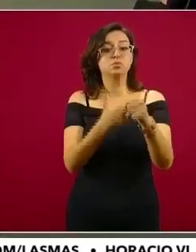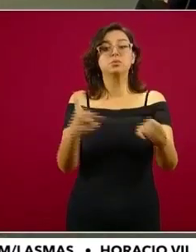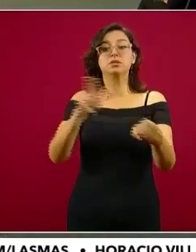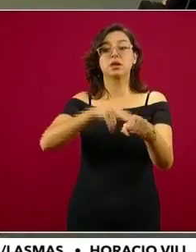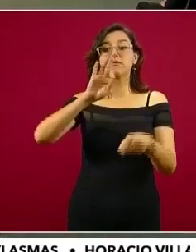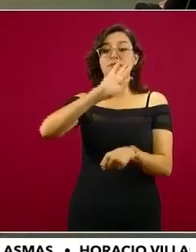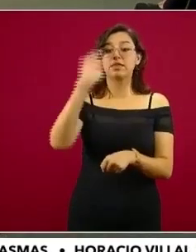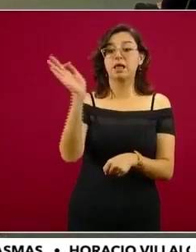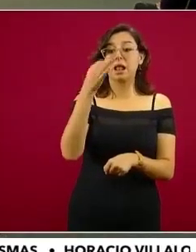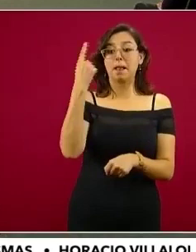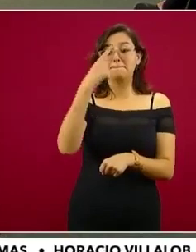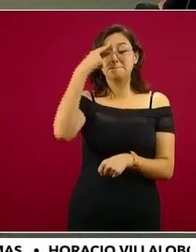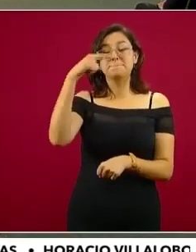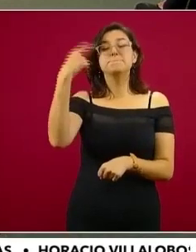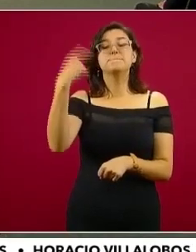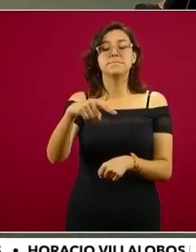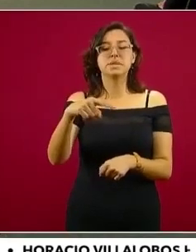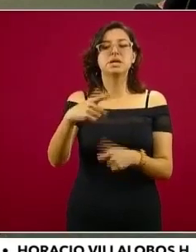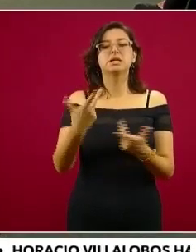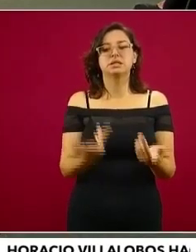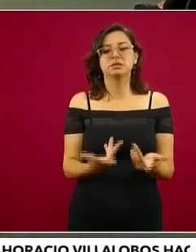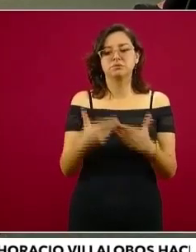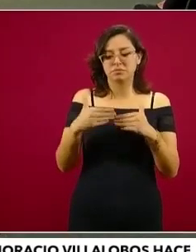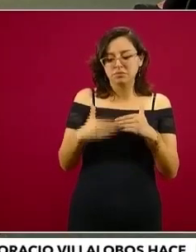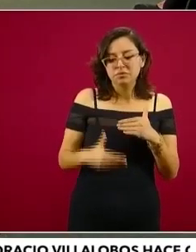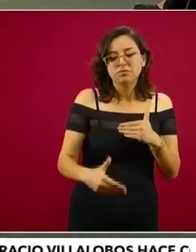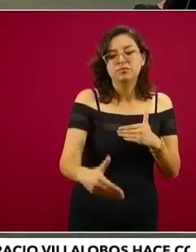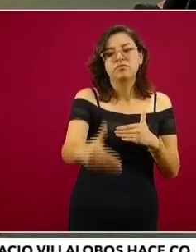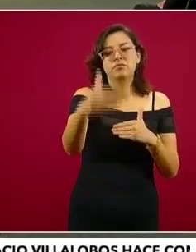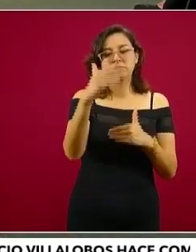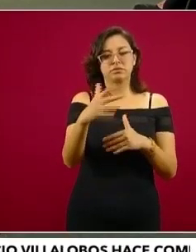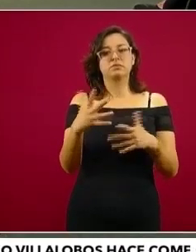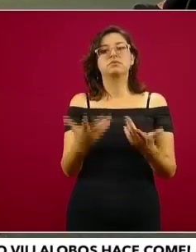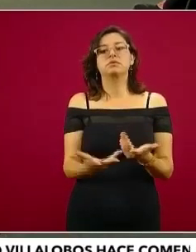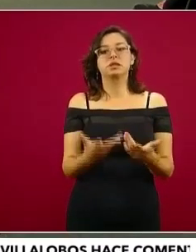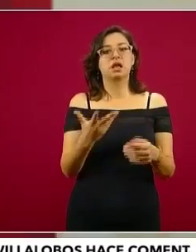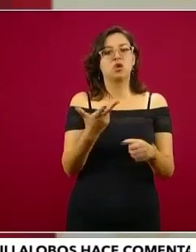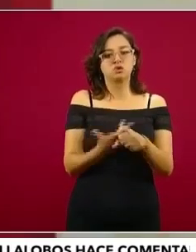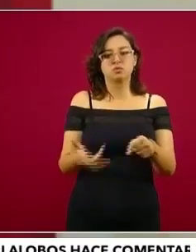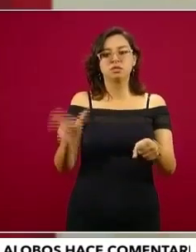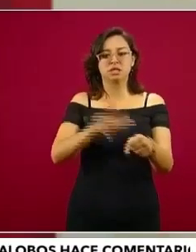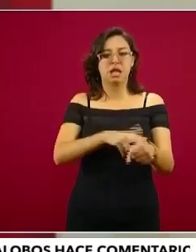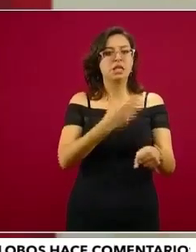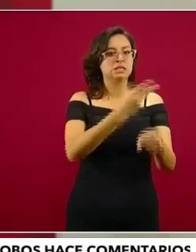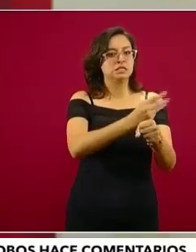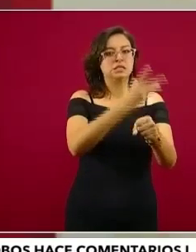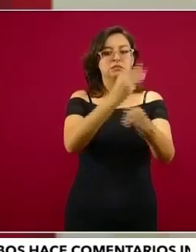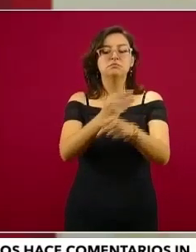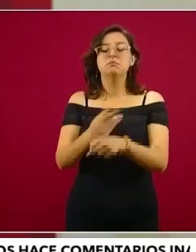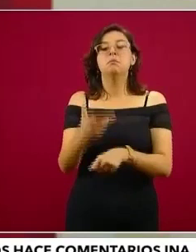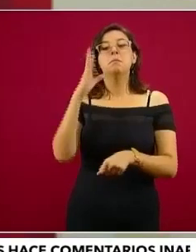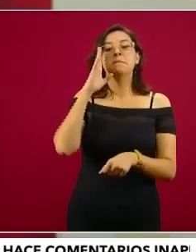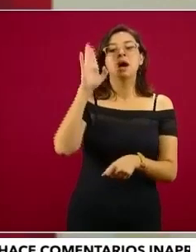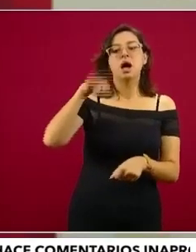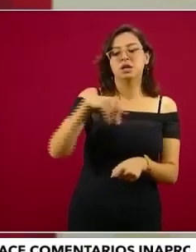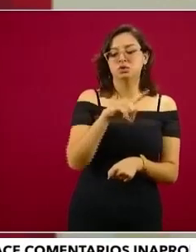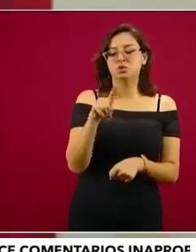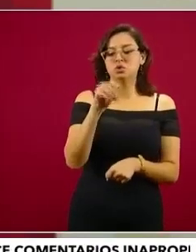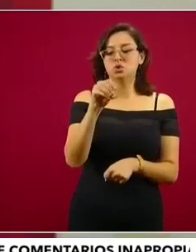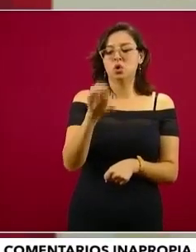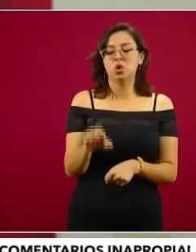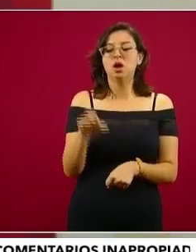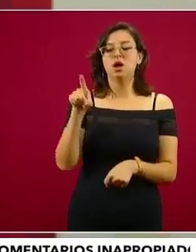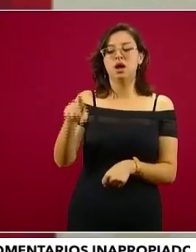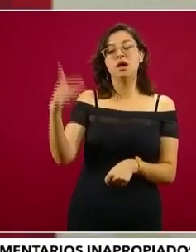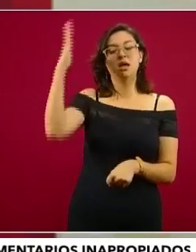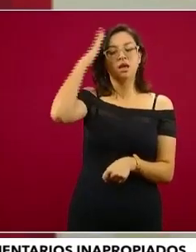que pudiera culminar otro ciclo de reorganización hospitalaria. El maestro Zoe Robledo, titular del Instituto Mexicano